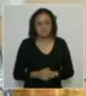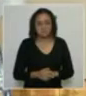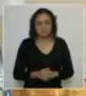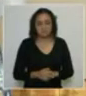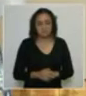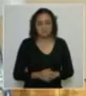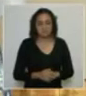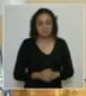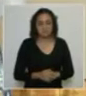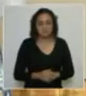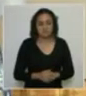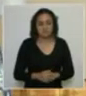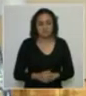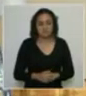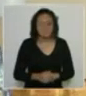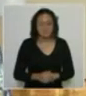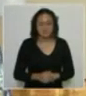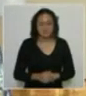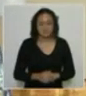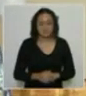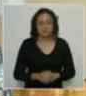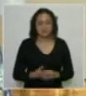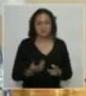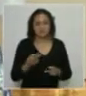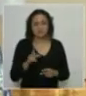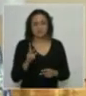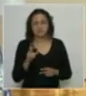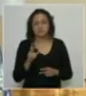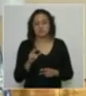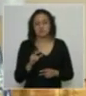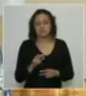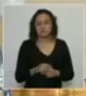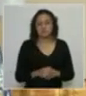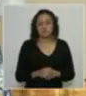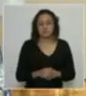Entonces, no, es su